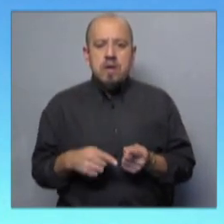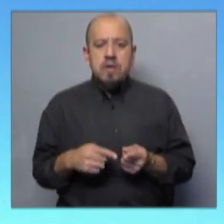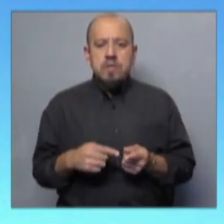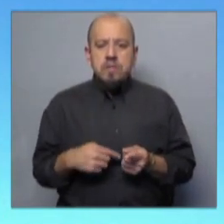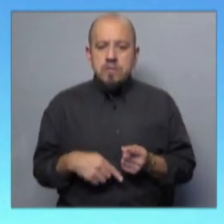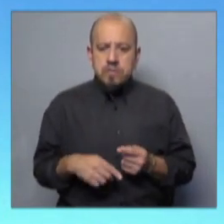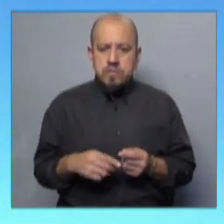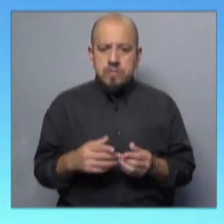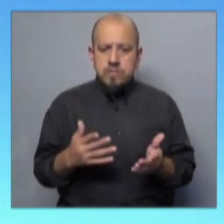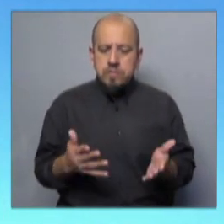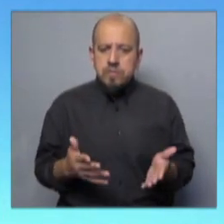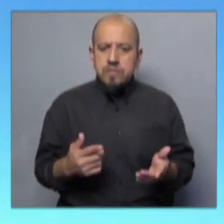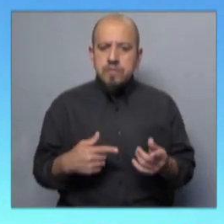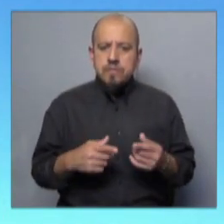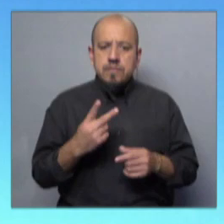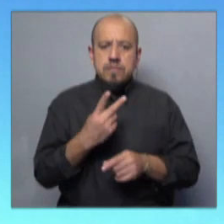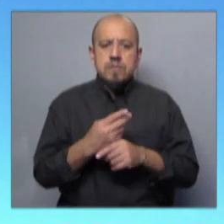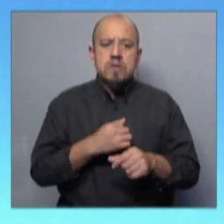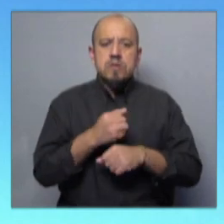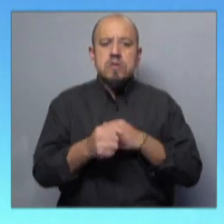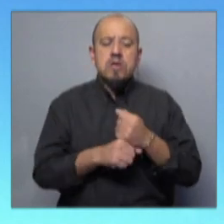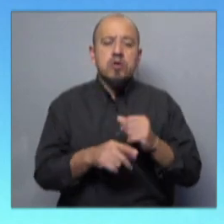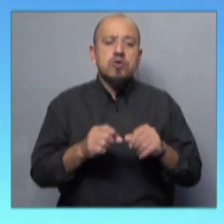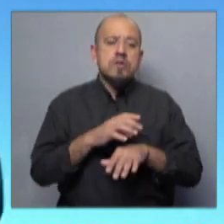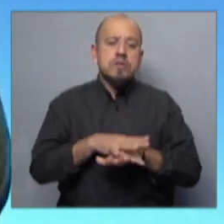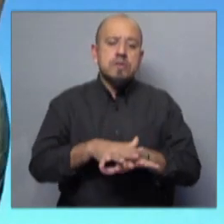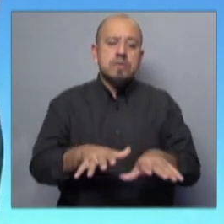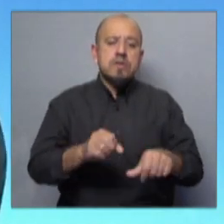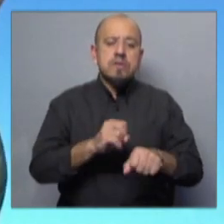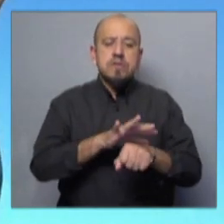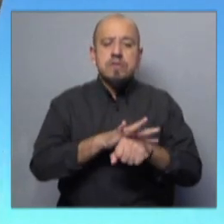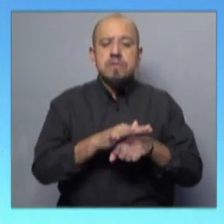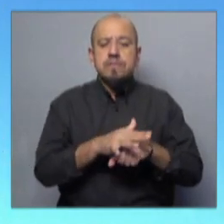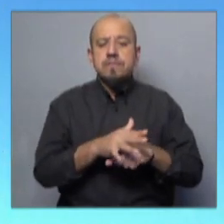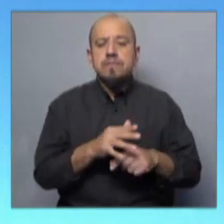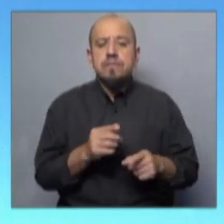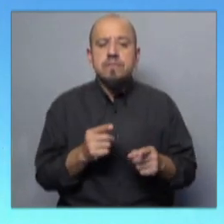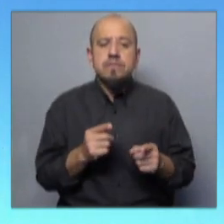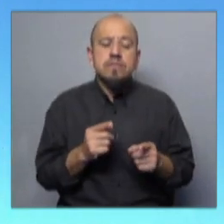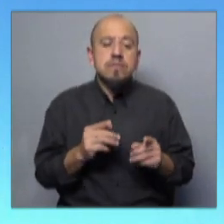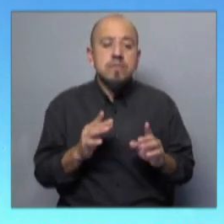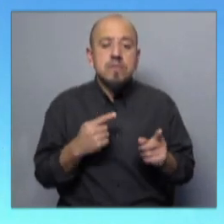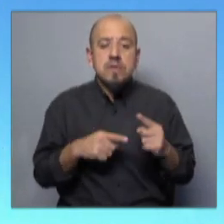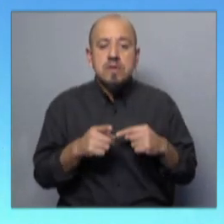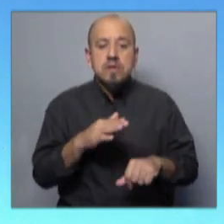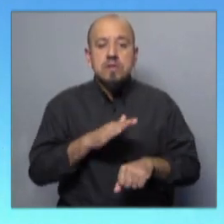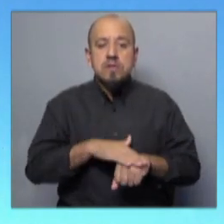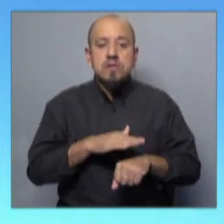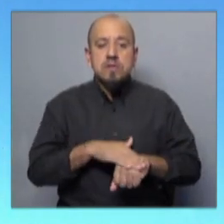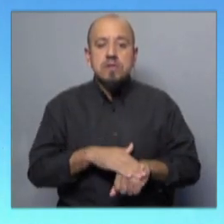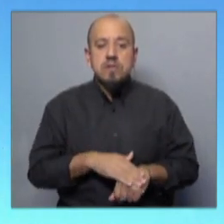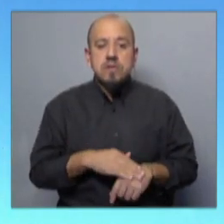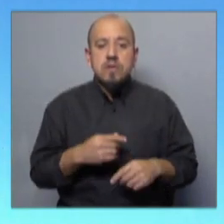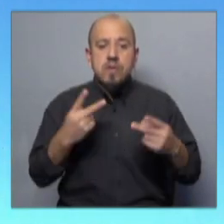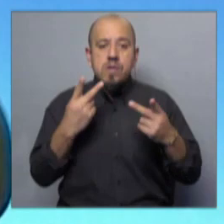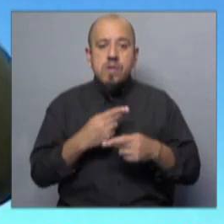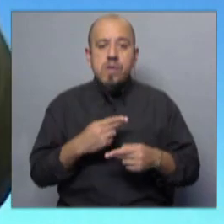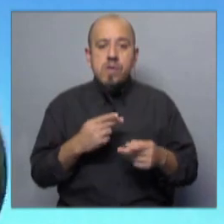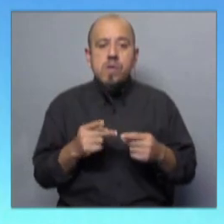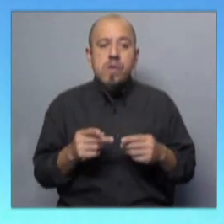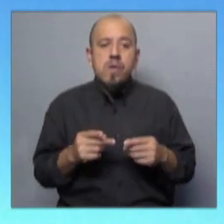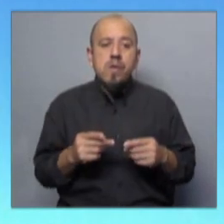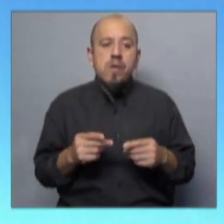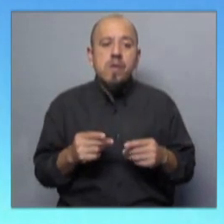y que hubo en el medio tuvimos dos años de kobe eso nos libera de responsabilidad en objetividad es el análisis sea